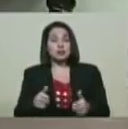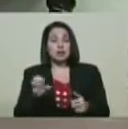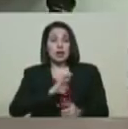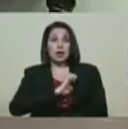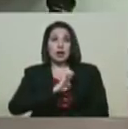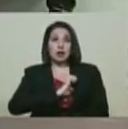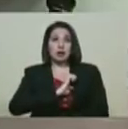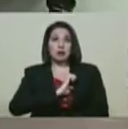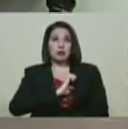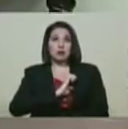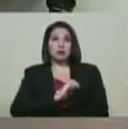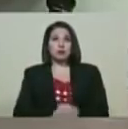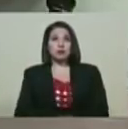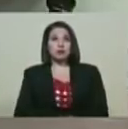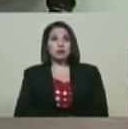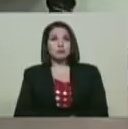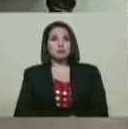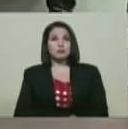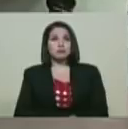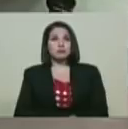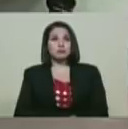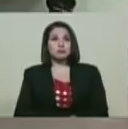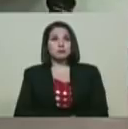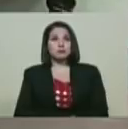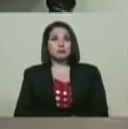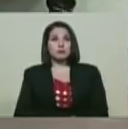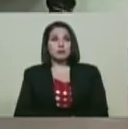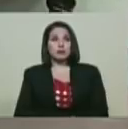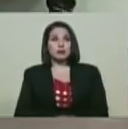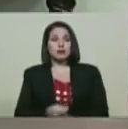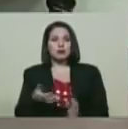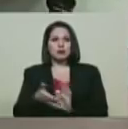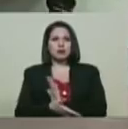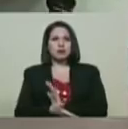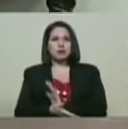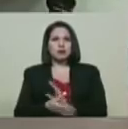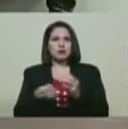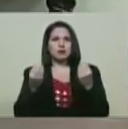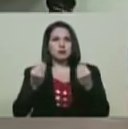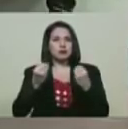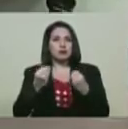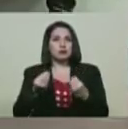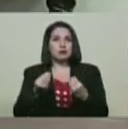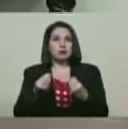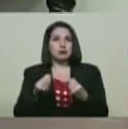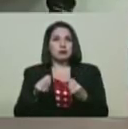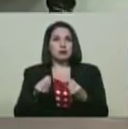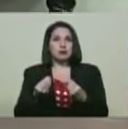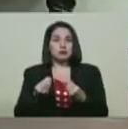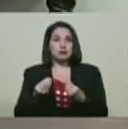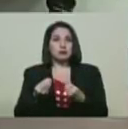con mecanismos de participación directa de todas las empresas privadas del país.